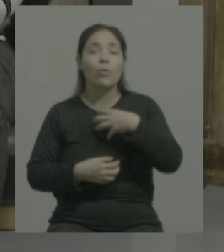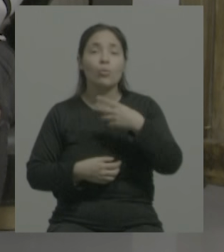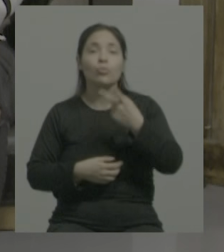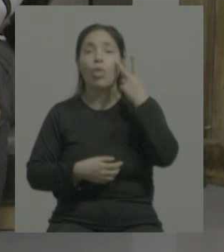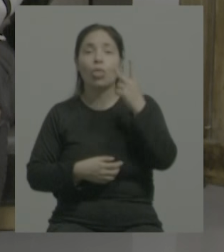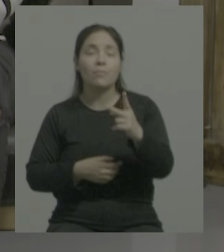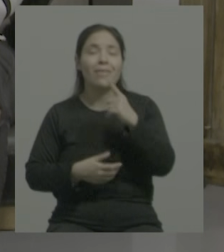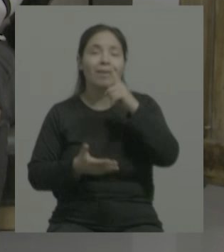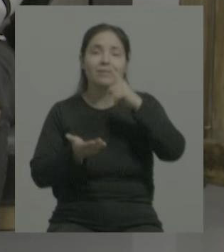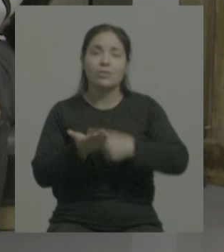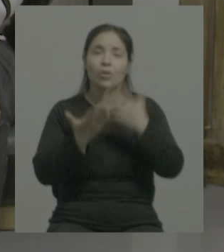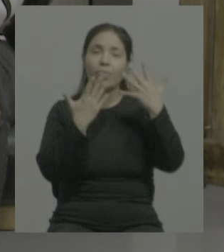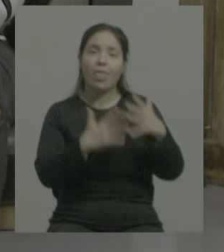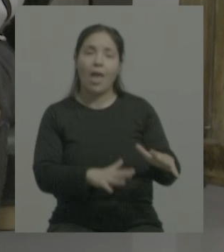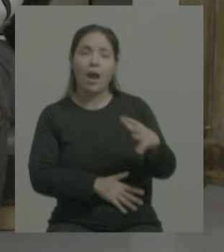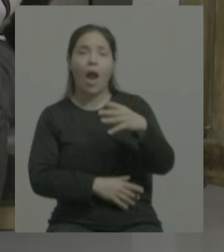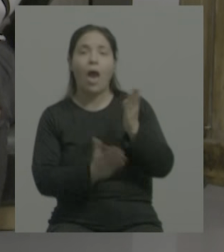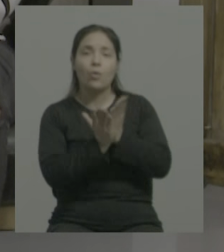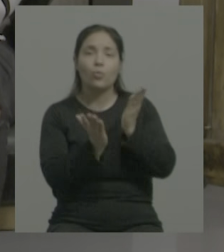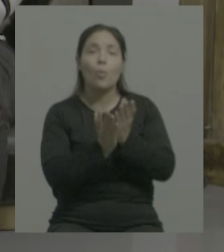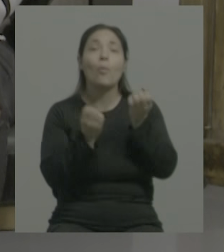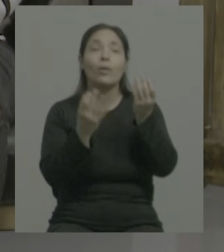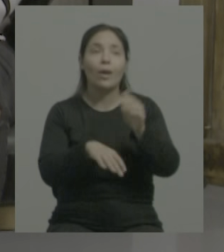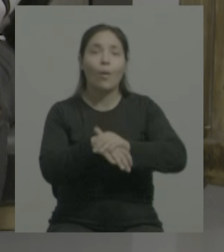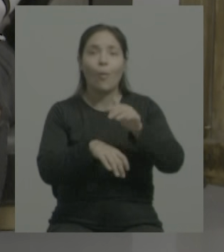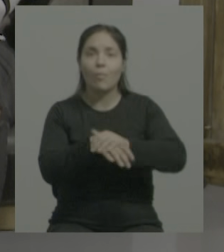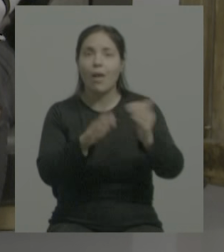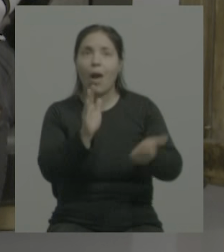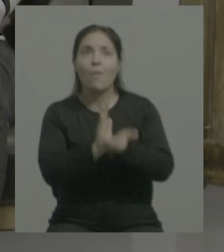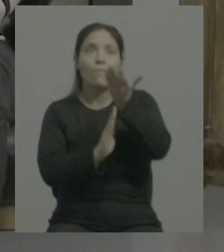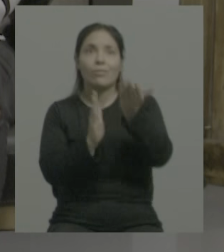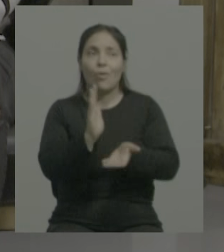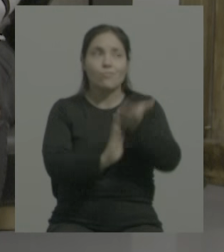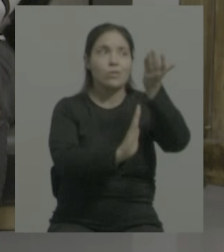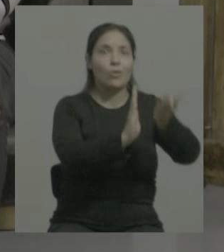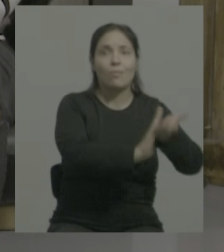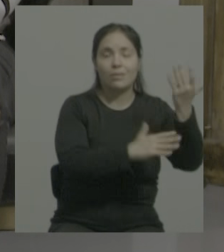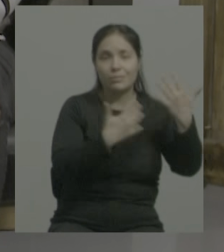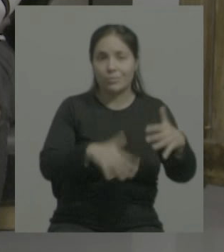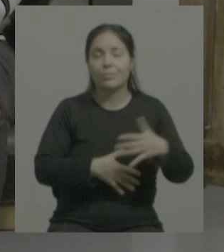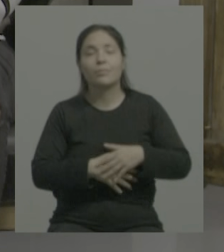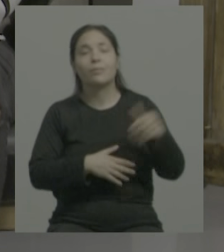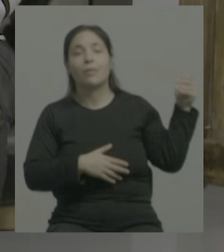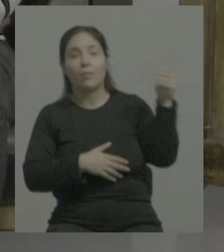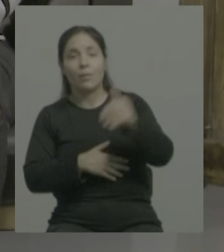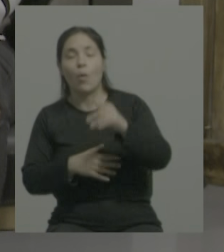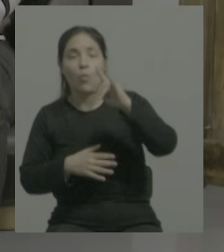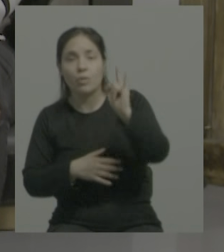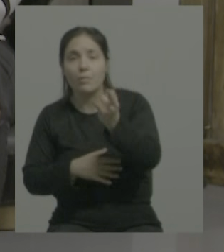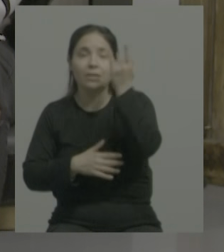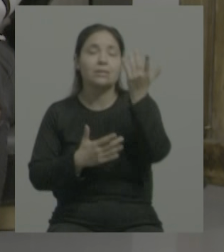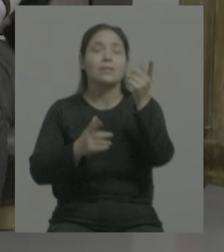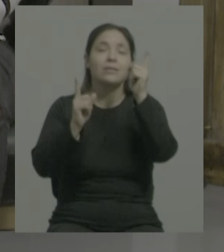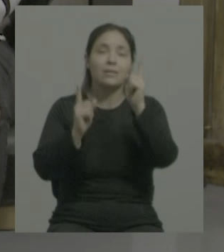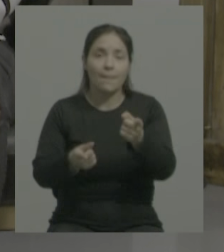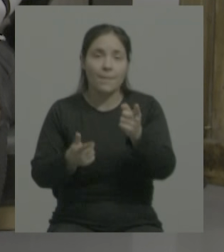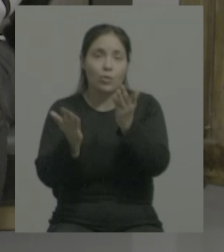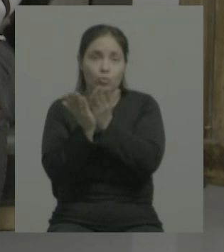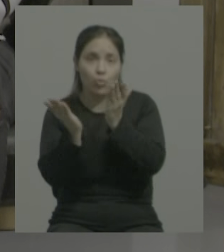justamente por todo esto que vos decís, por los aumentos, porque tenemos que entender a la universidad no solo como un lugar solo para ir a estudiar, sino también